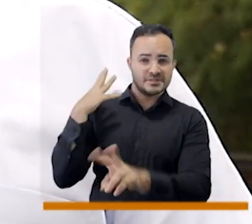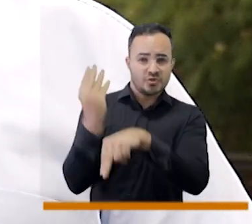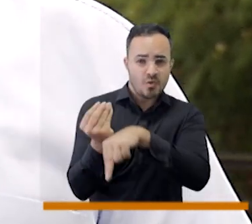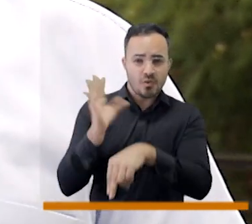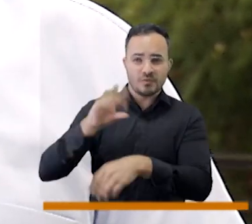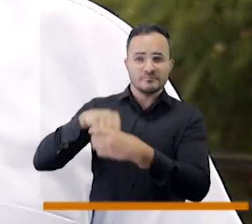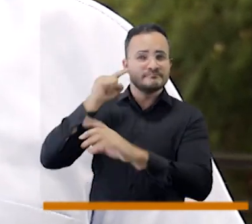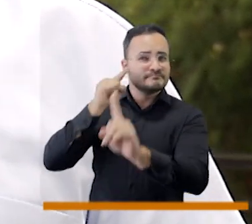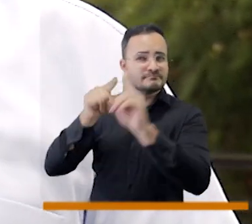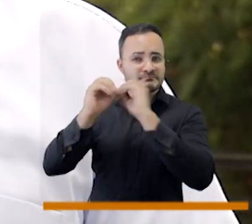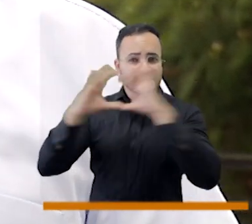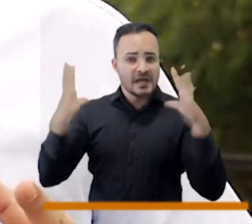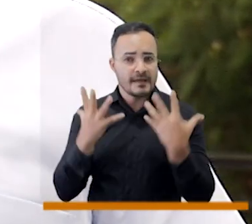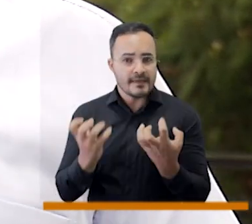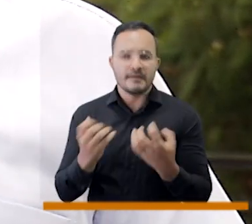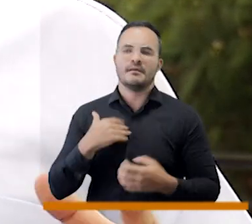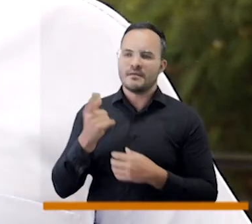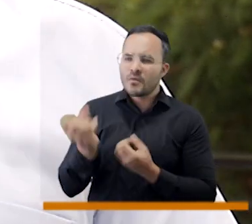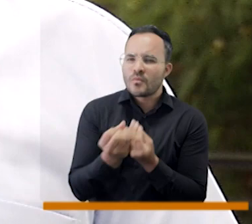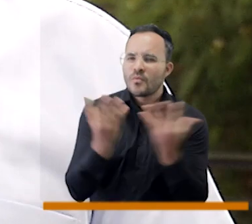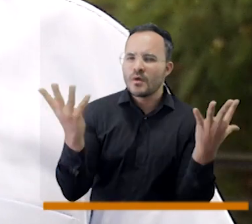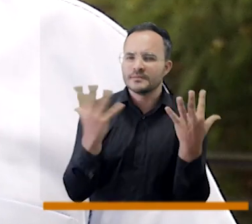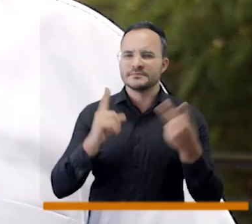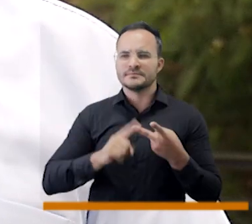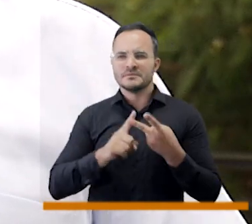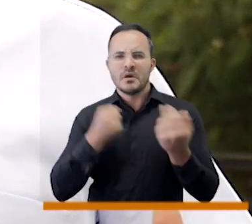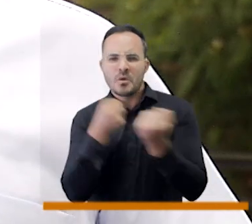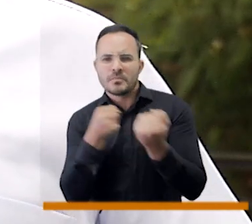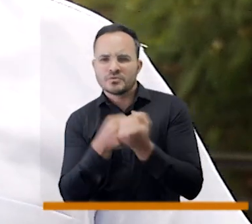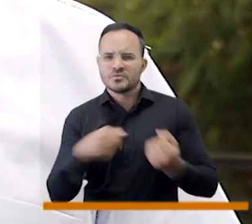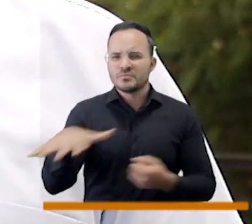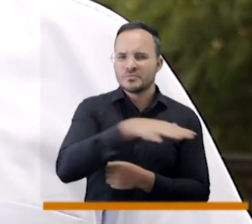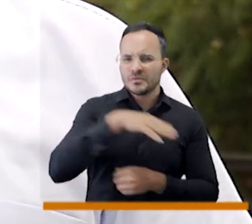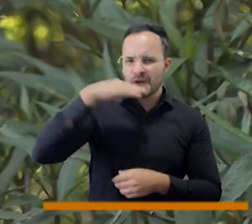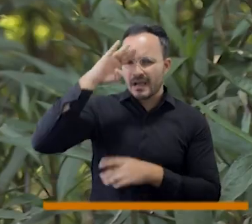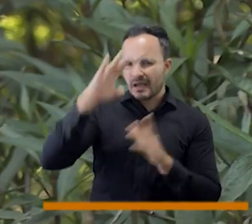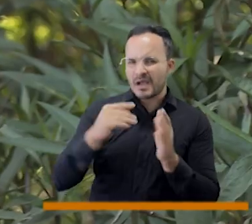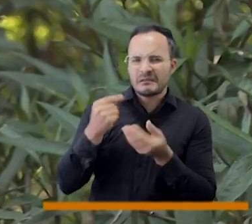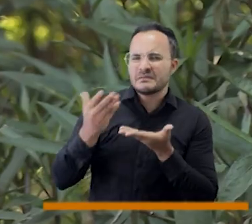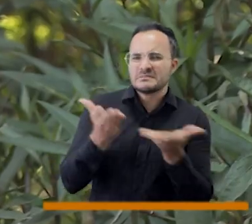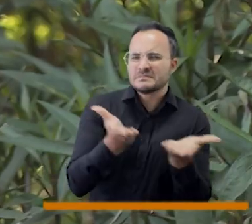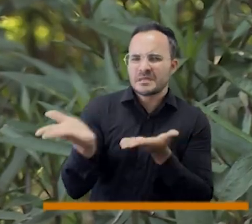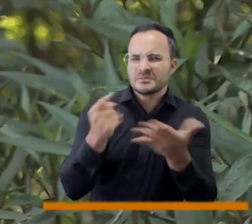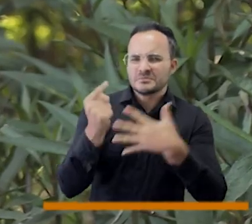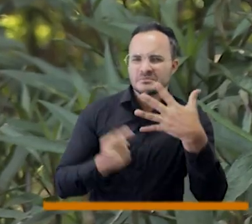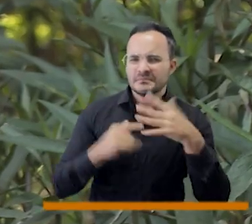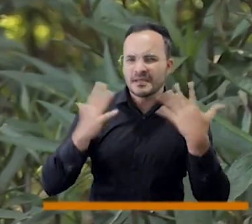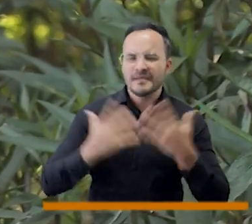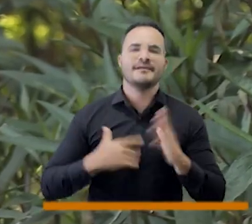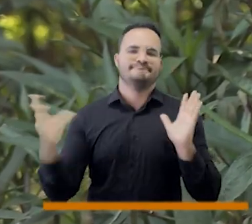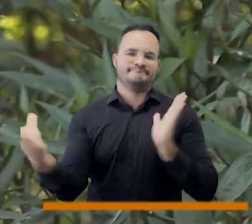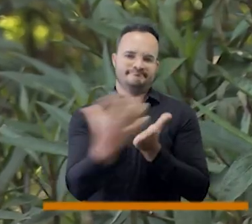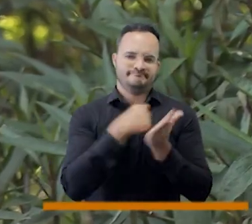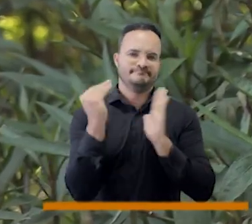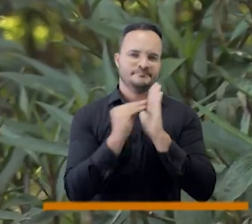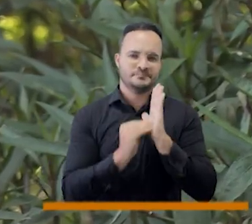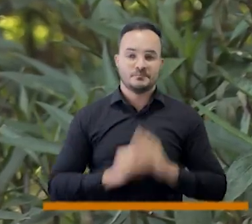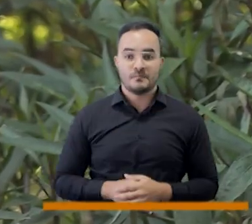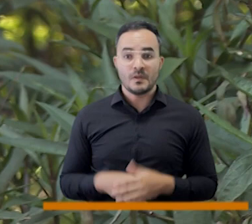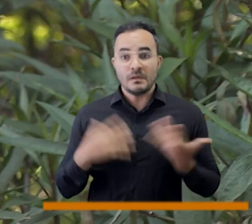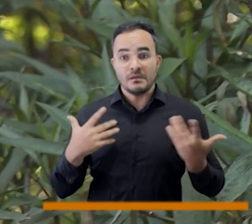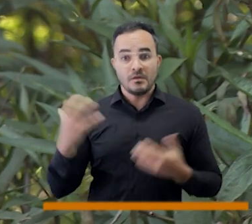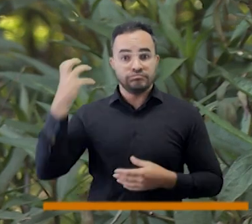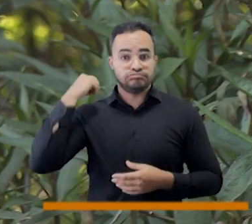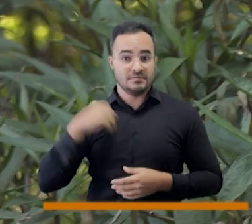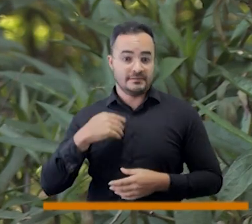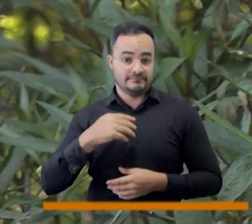conocer cuál es el aporte social que brindan las entidades religiosas en el distrito. Las entidades religiosas distintas a la católica han